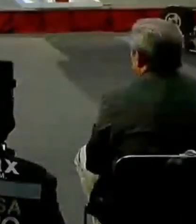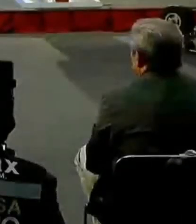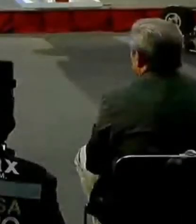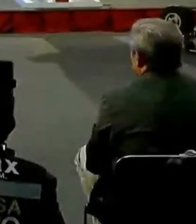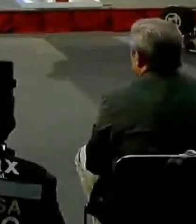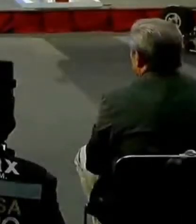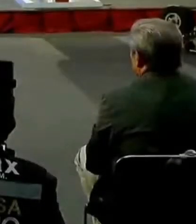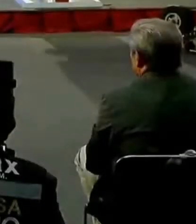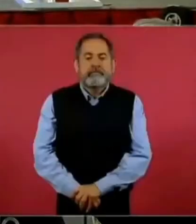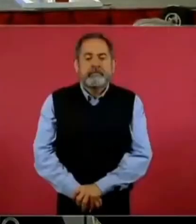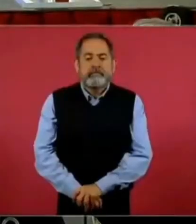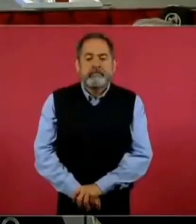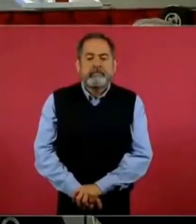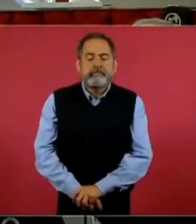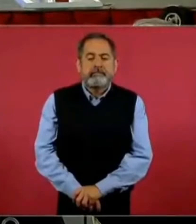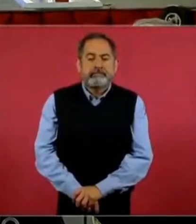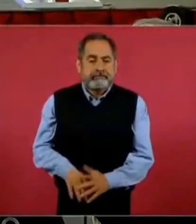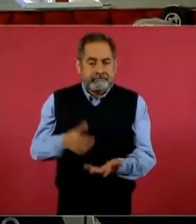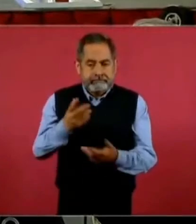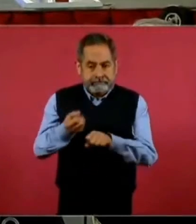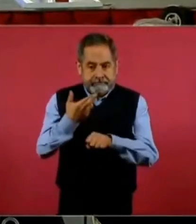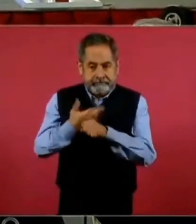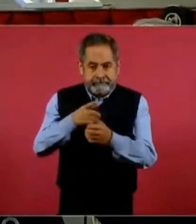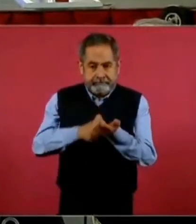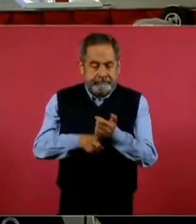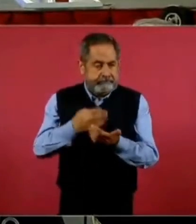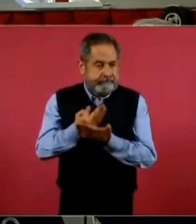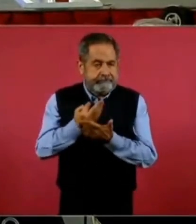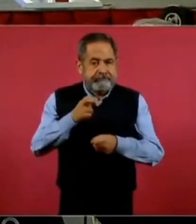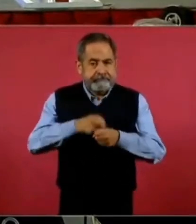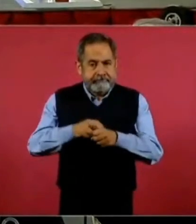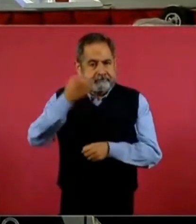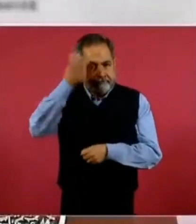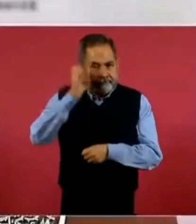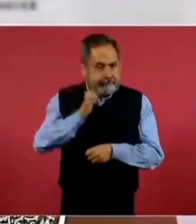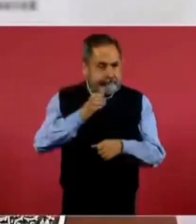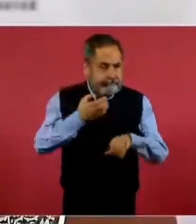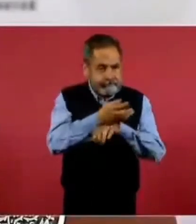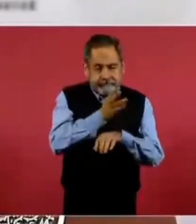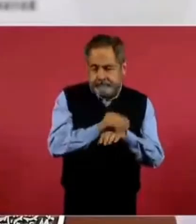Coahuila. Ex secretario de Finanzas del Estado de Coahuila.